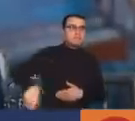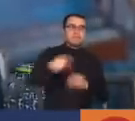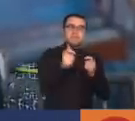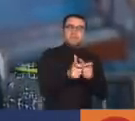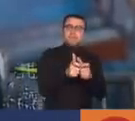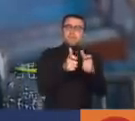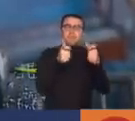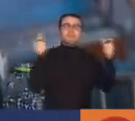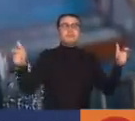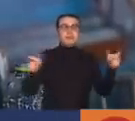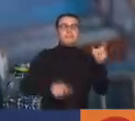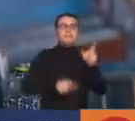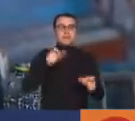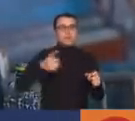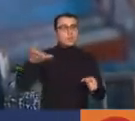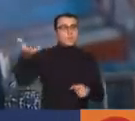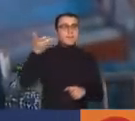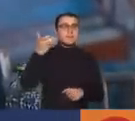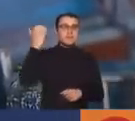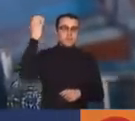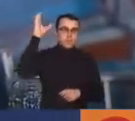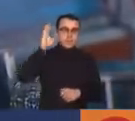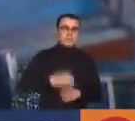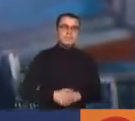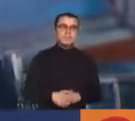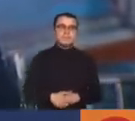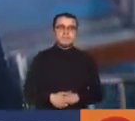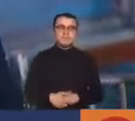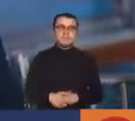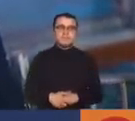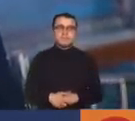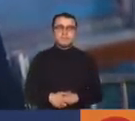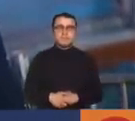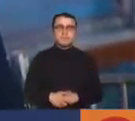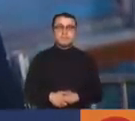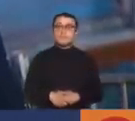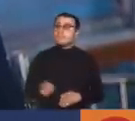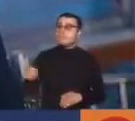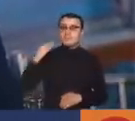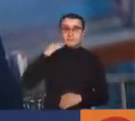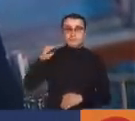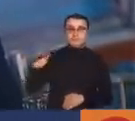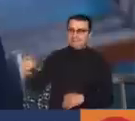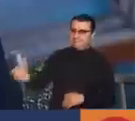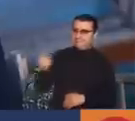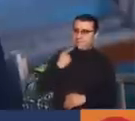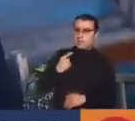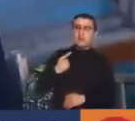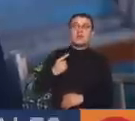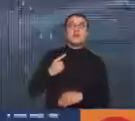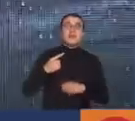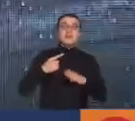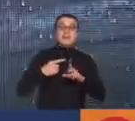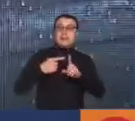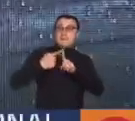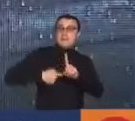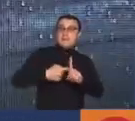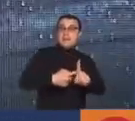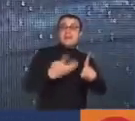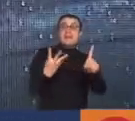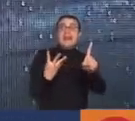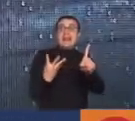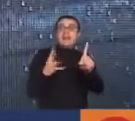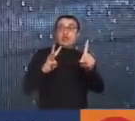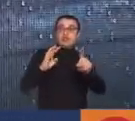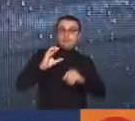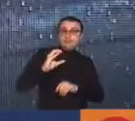los pensionados de Colombia. Ahí quitaron me preguntaba la señora, ahí quitaron la mesada 14.